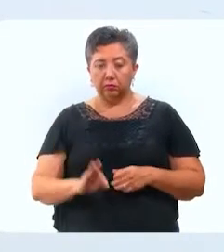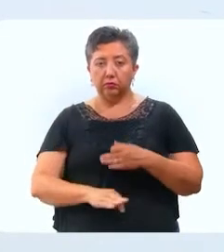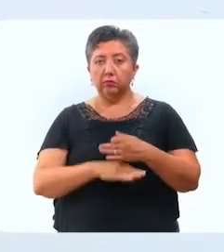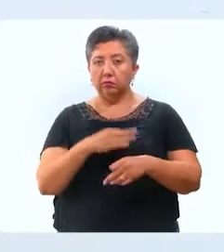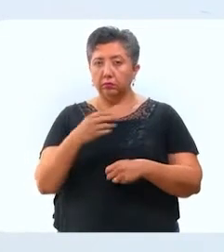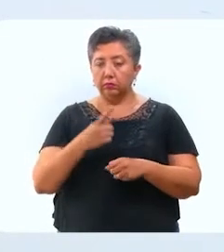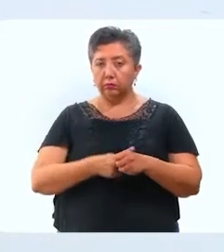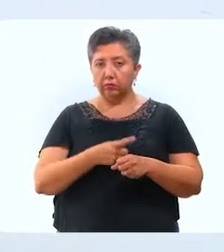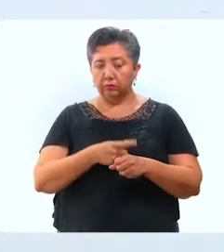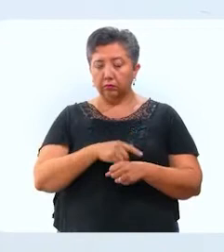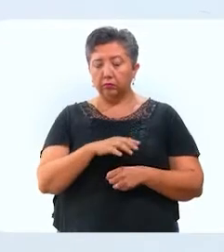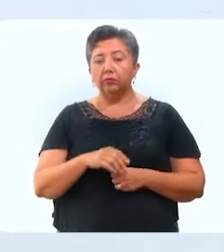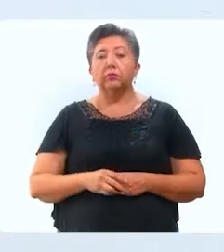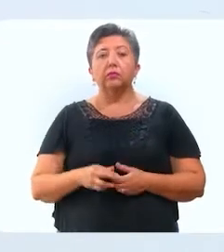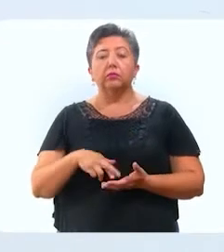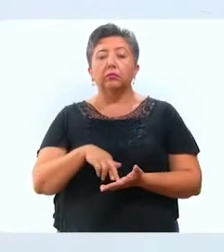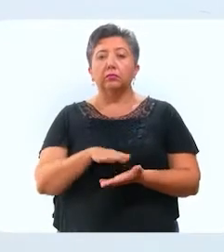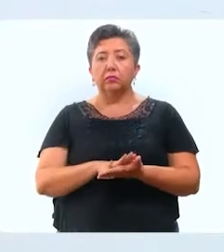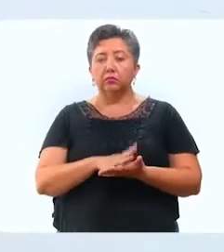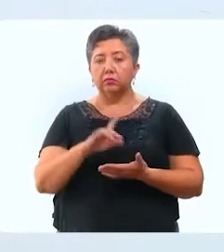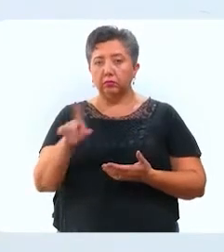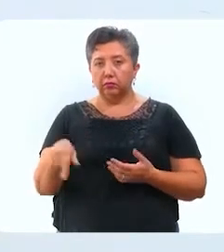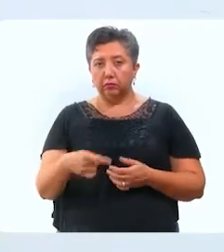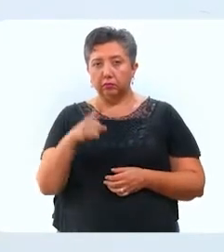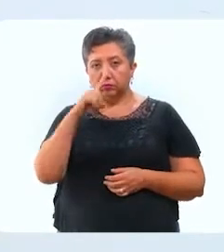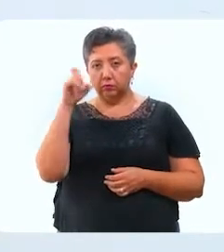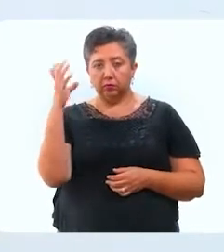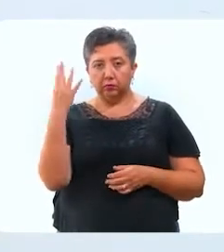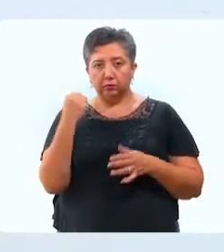del total de contagios registrados, que es